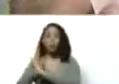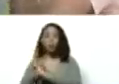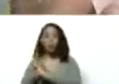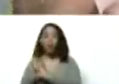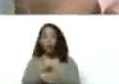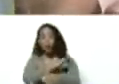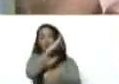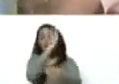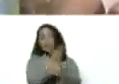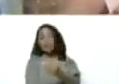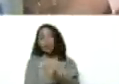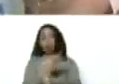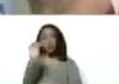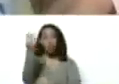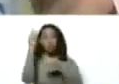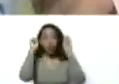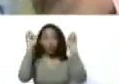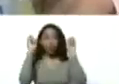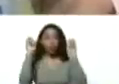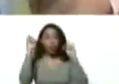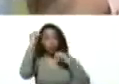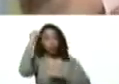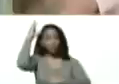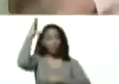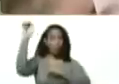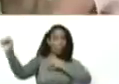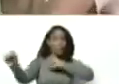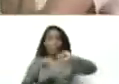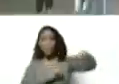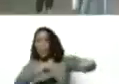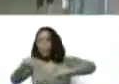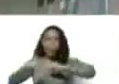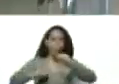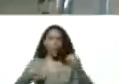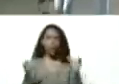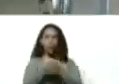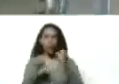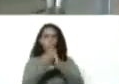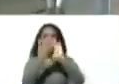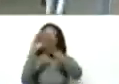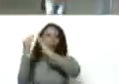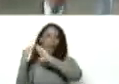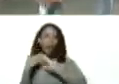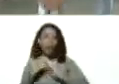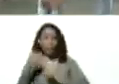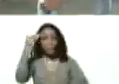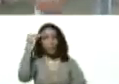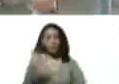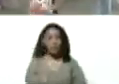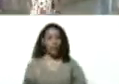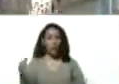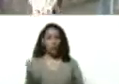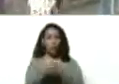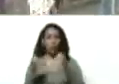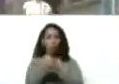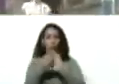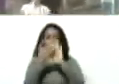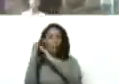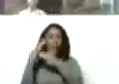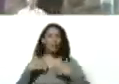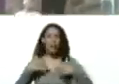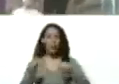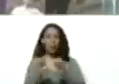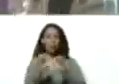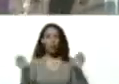fortalecimiento de la capacidad de acción de las brigadas comunitarias militares Bricomil de salud y